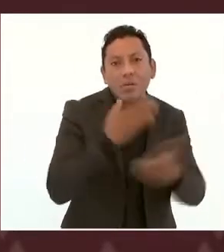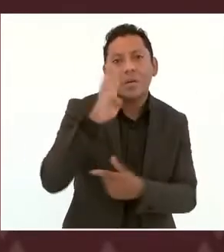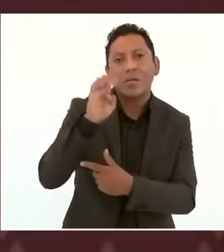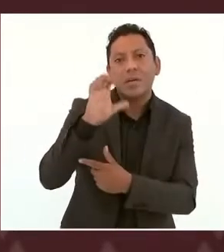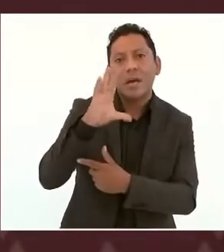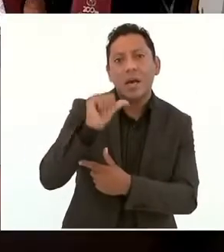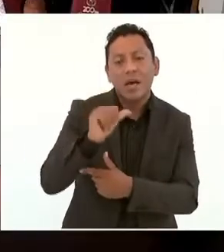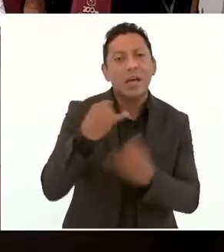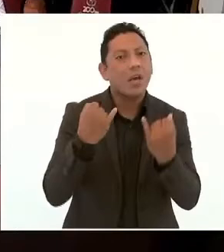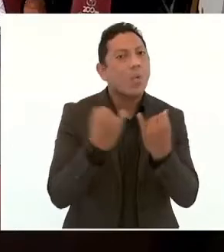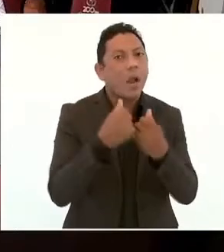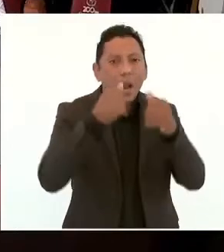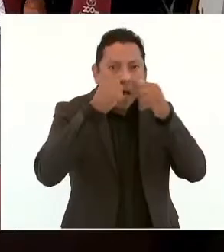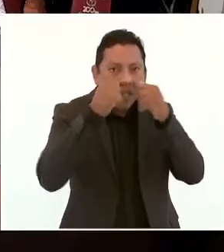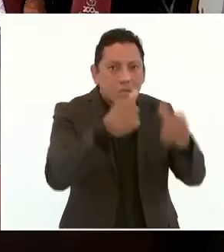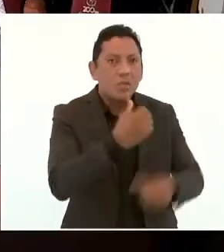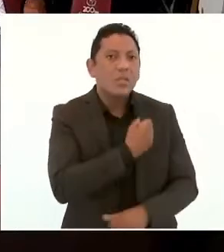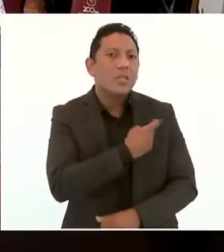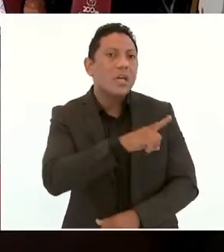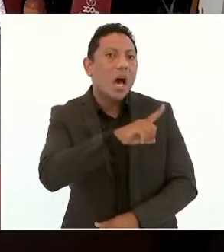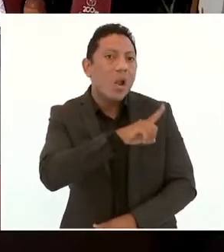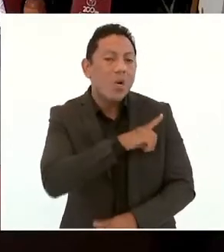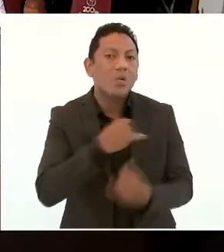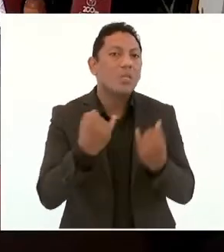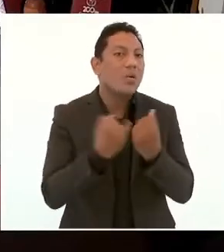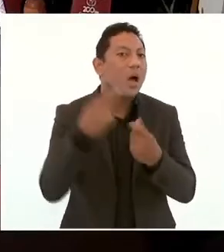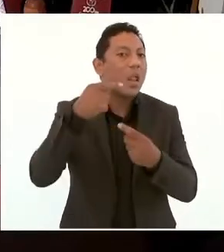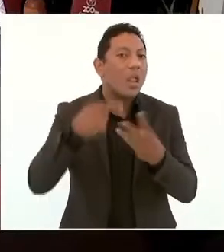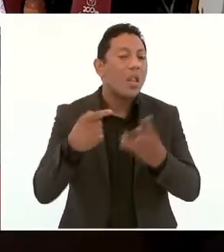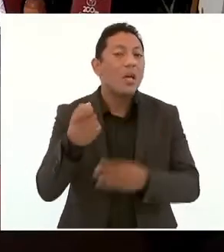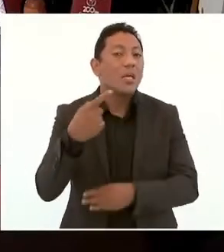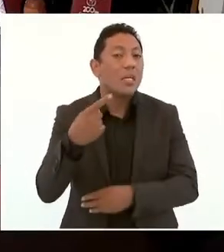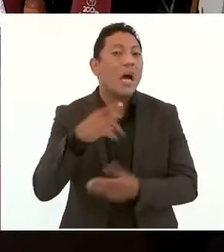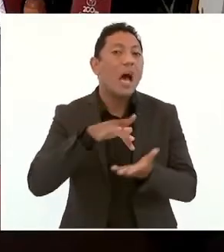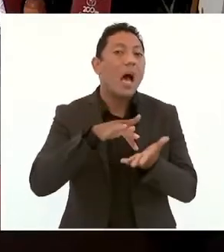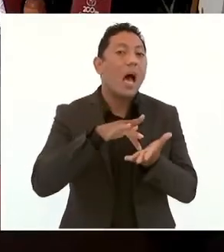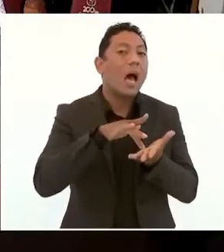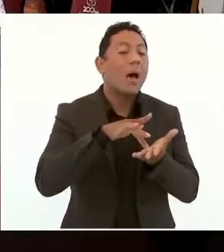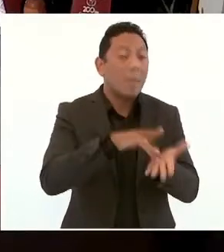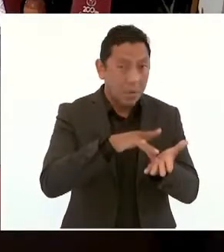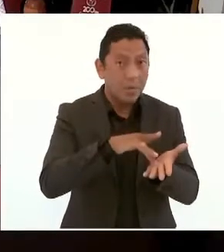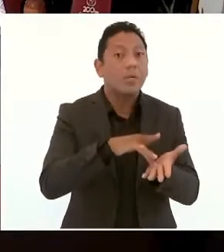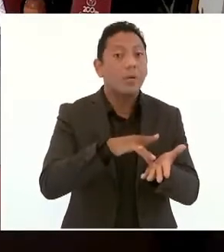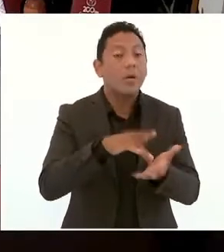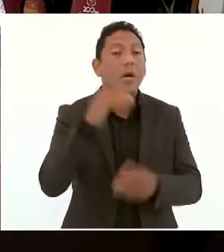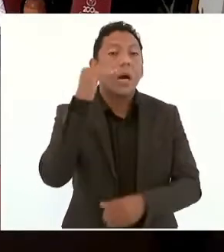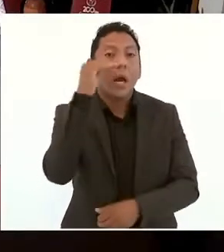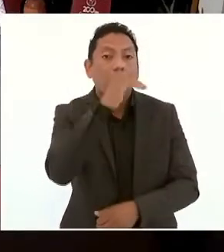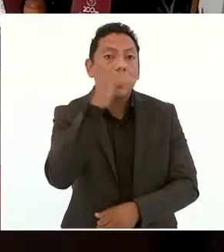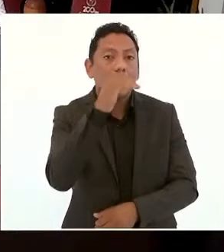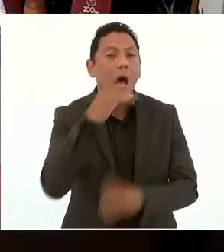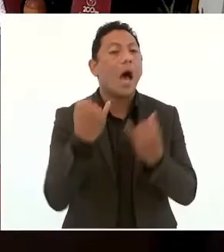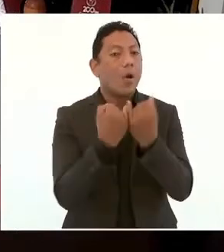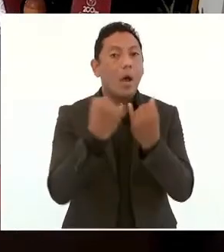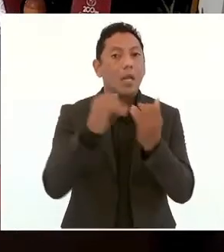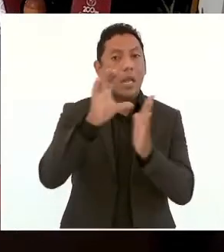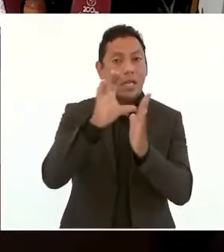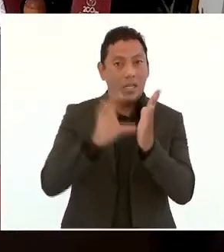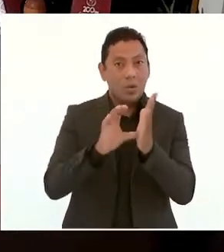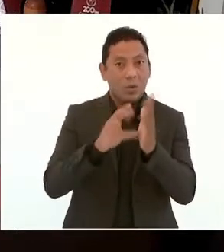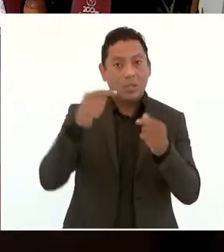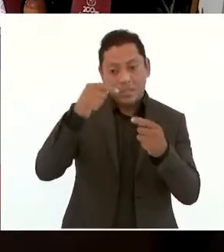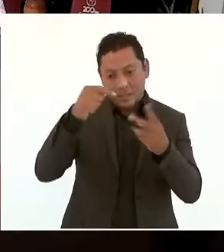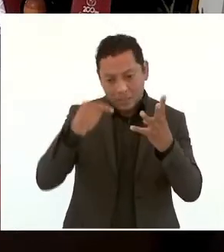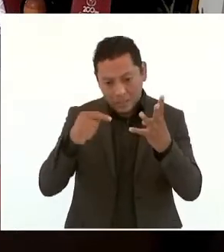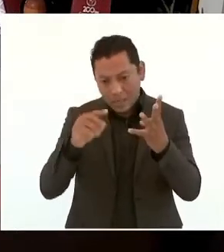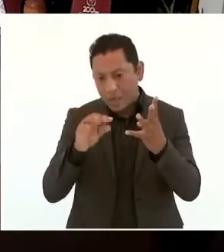el derecho a atención médica y a medicamentos gratuitos. Y hay un transitorio en la Constitución